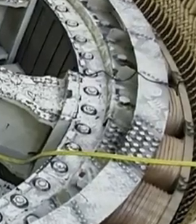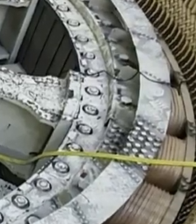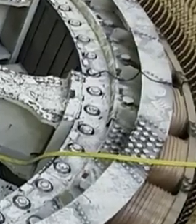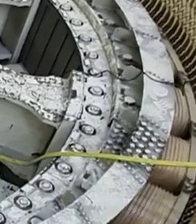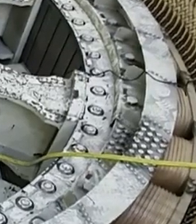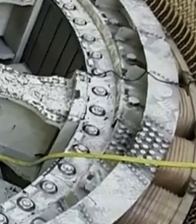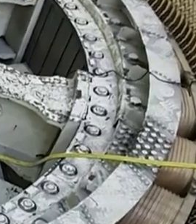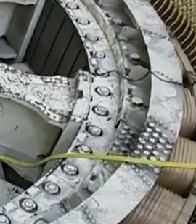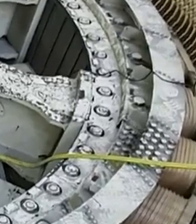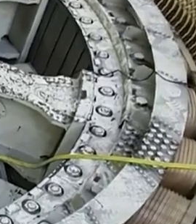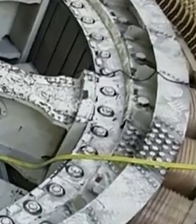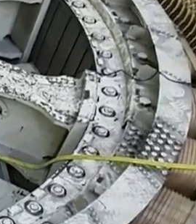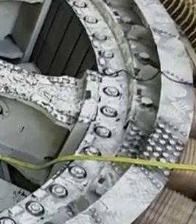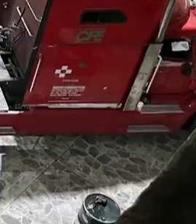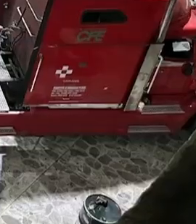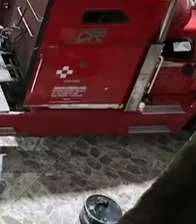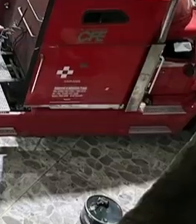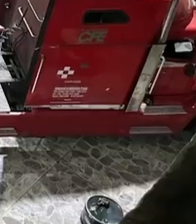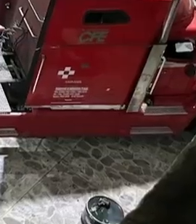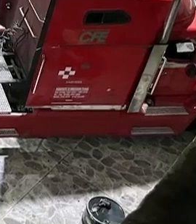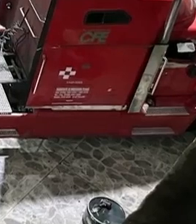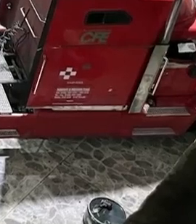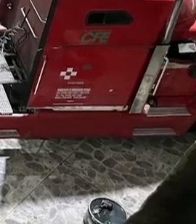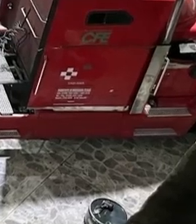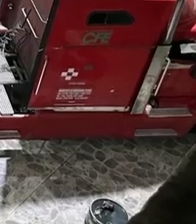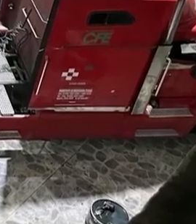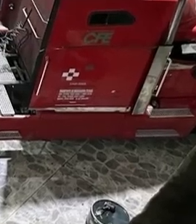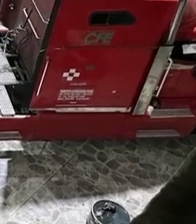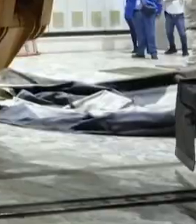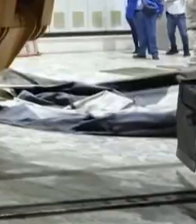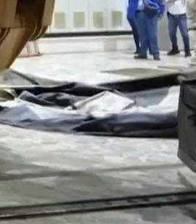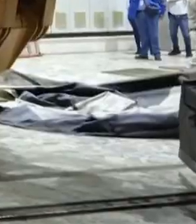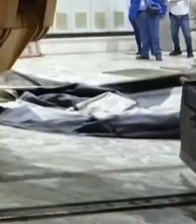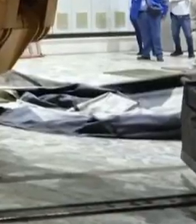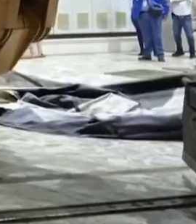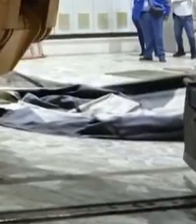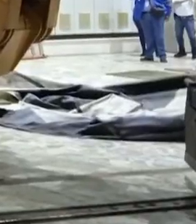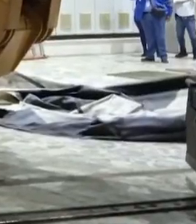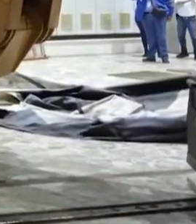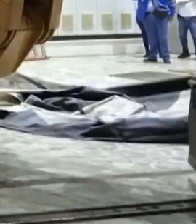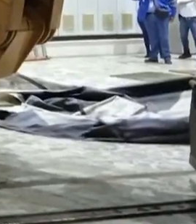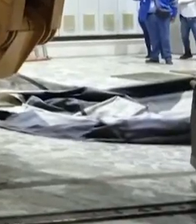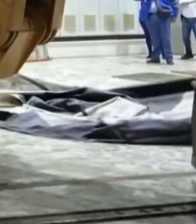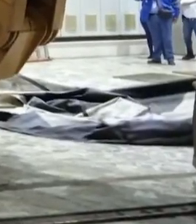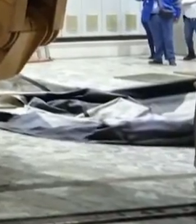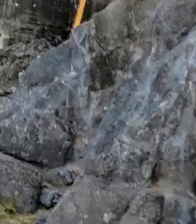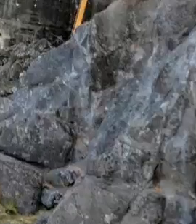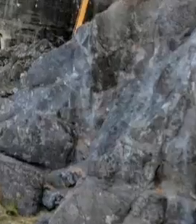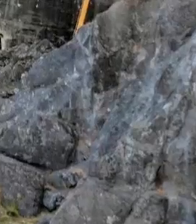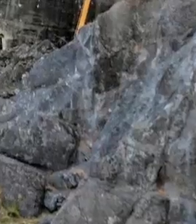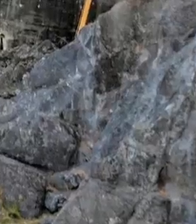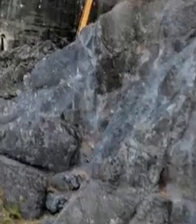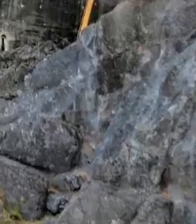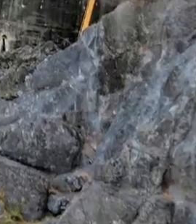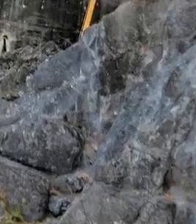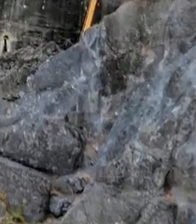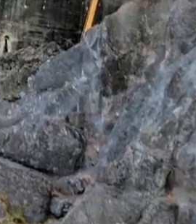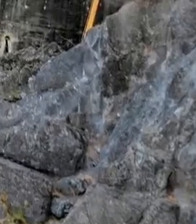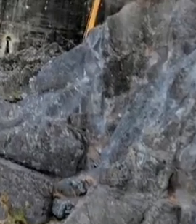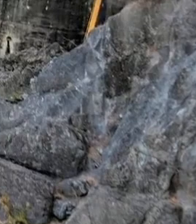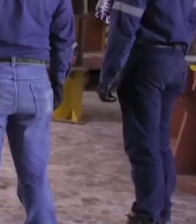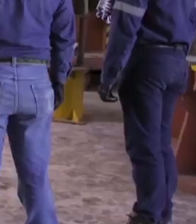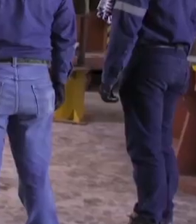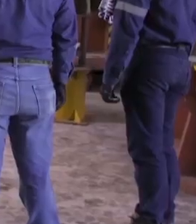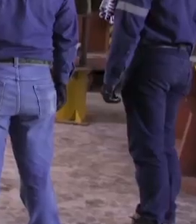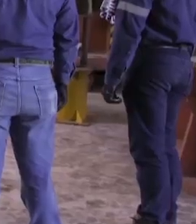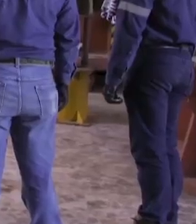finalizada y en operación. Infiernillo, avance físico 68%. La Villita, avance